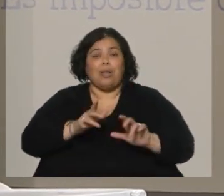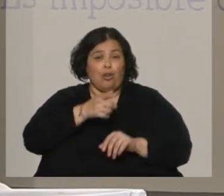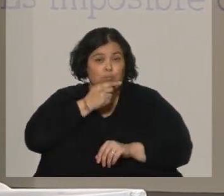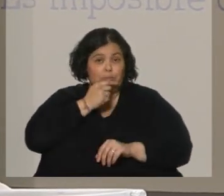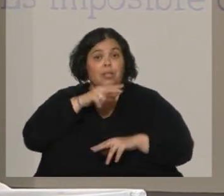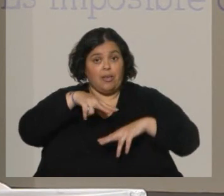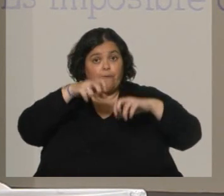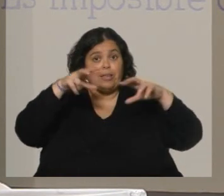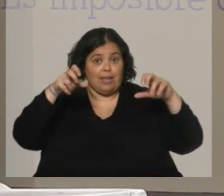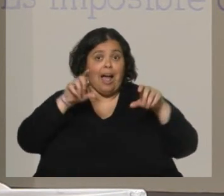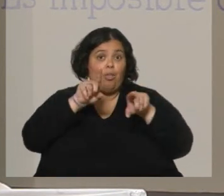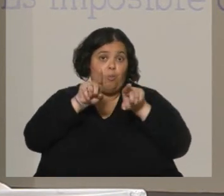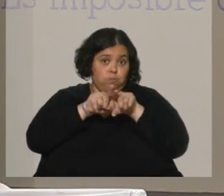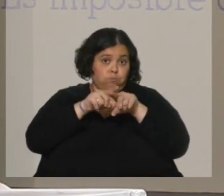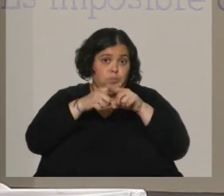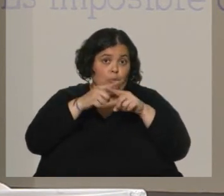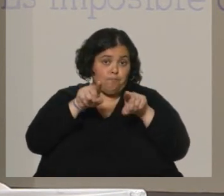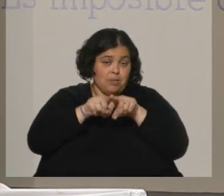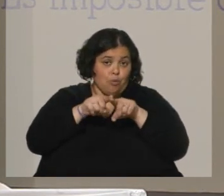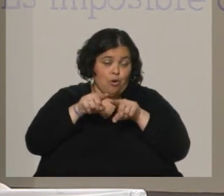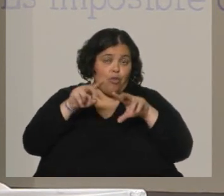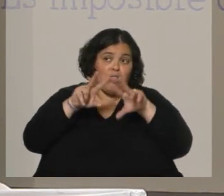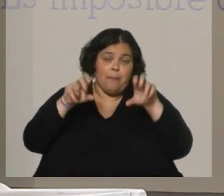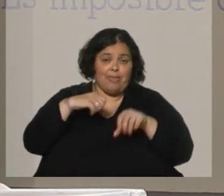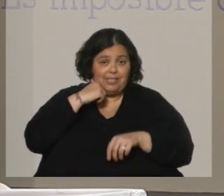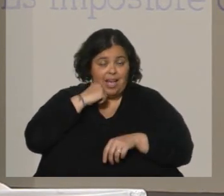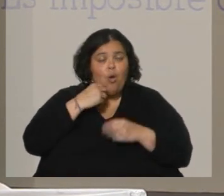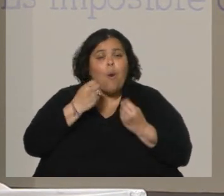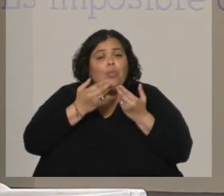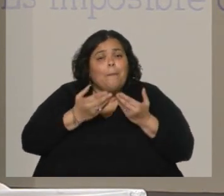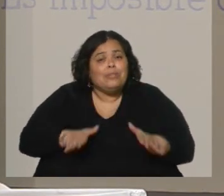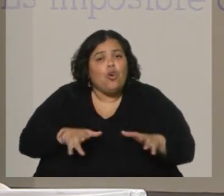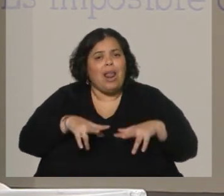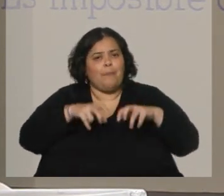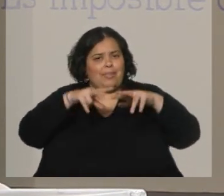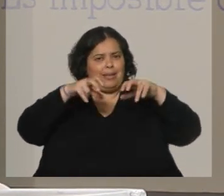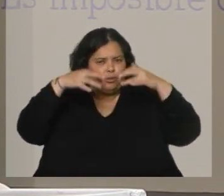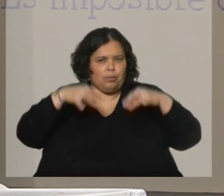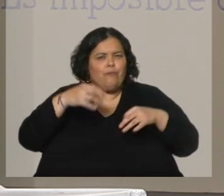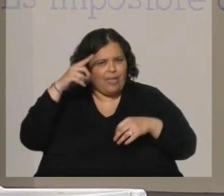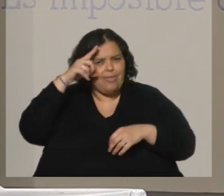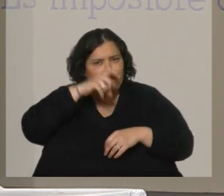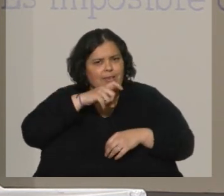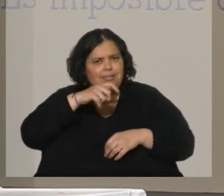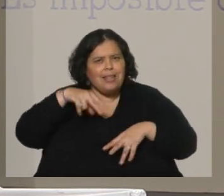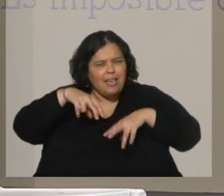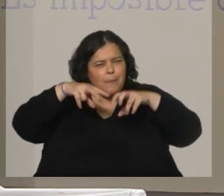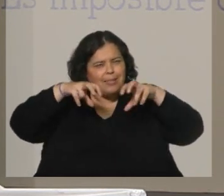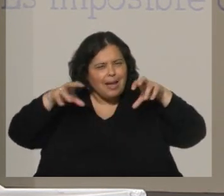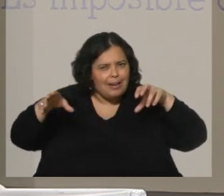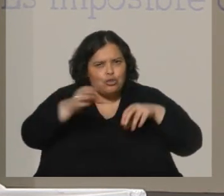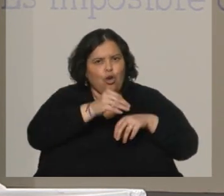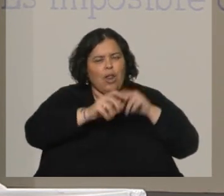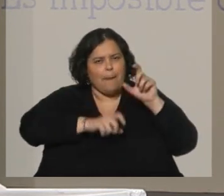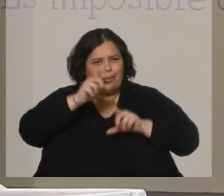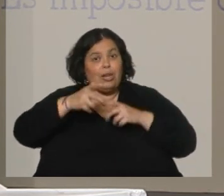caso cuánto pesó este hecho a echar adelante la la investigación o sea fue difícil investigar a la gente